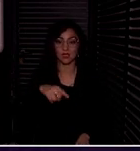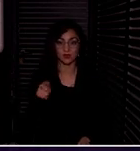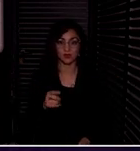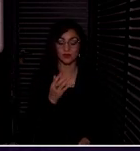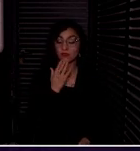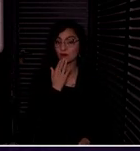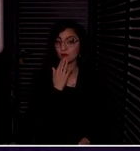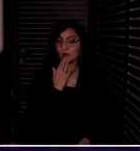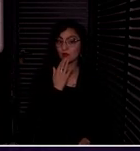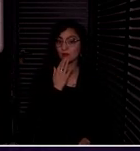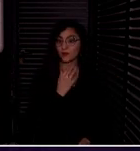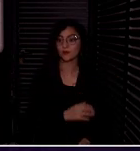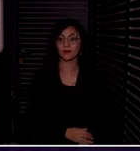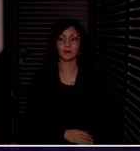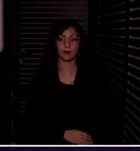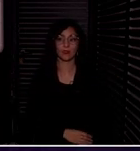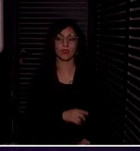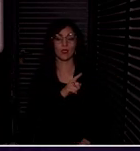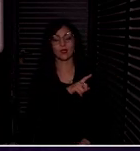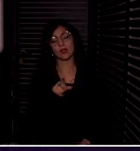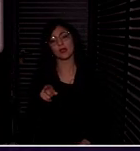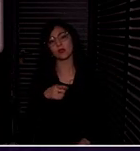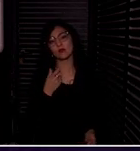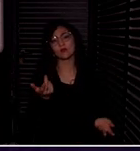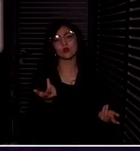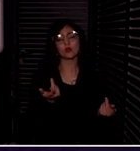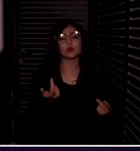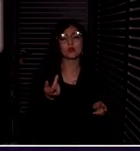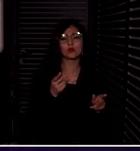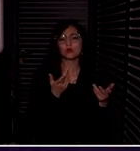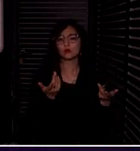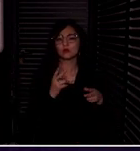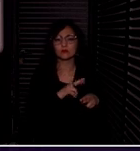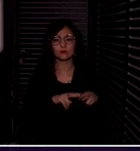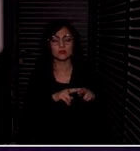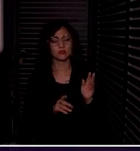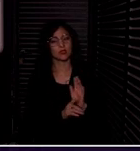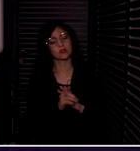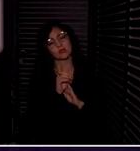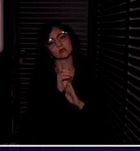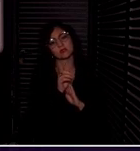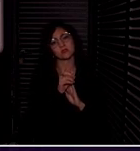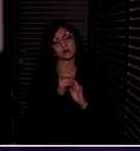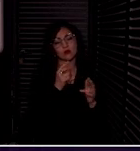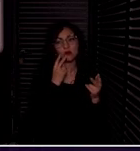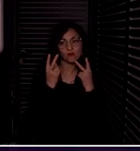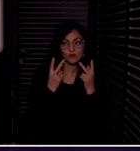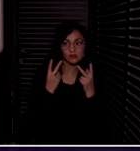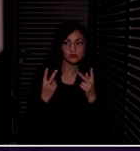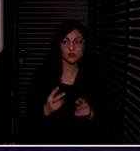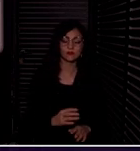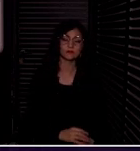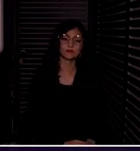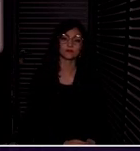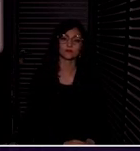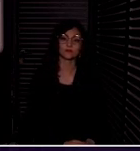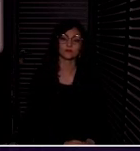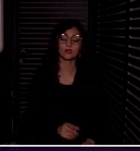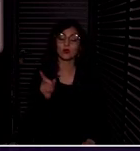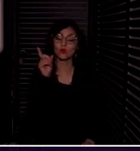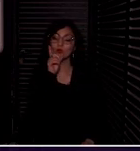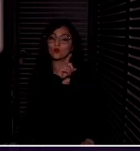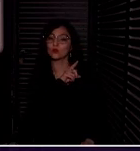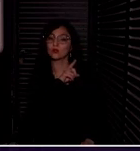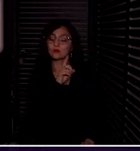también que te apliquen técnicas o lógicas de mercado foráneas en el desarrollo de las narrativas audiovisuales. Y la última, que